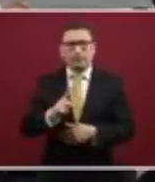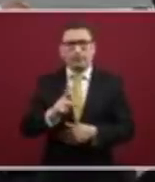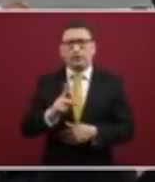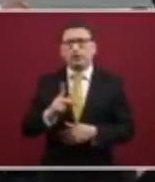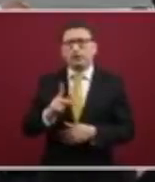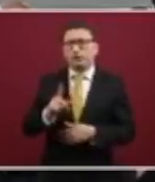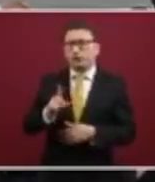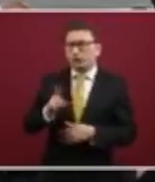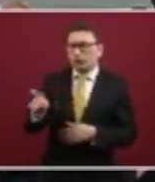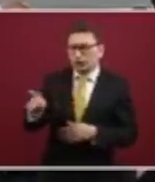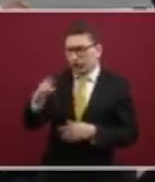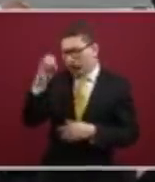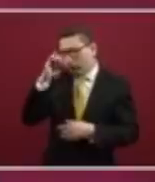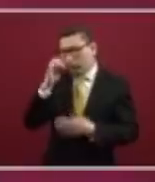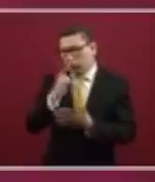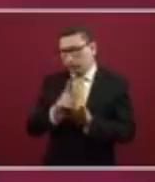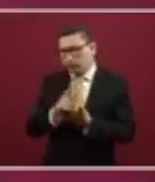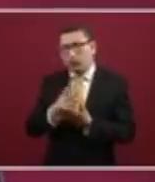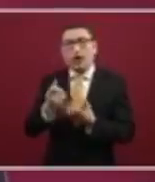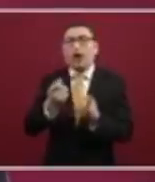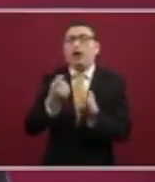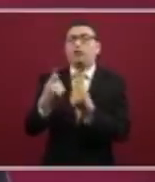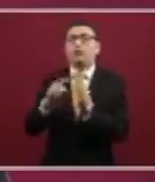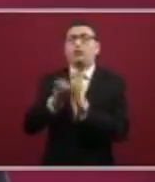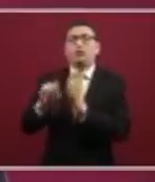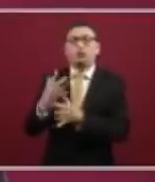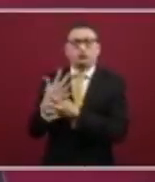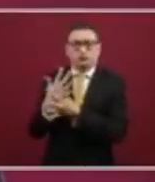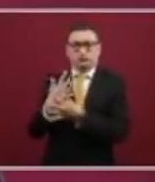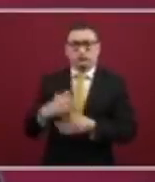sostienen que